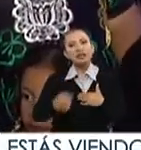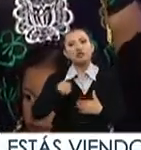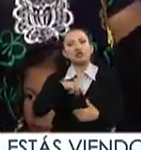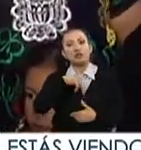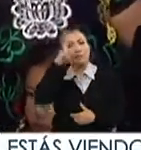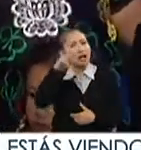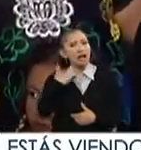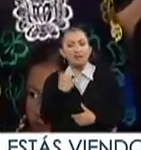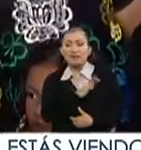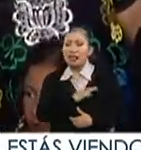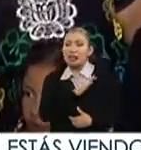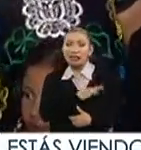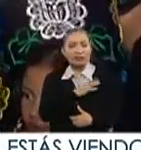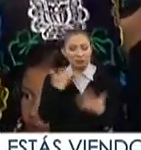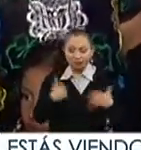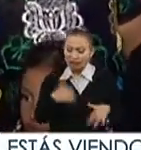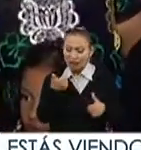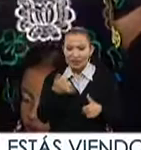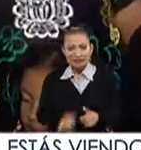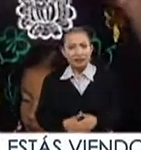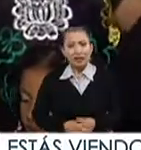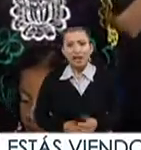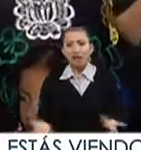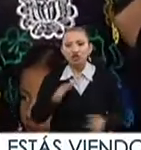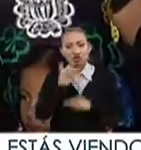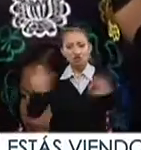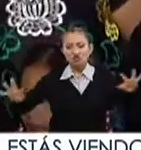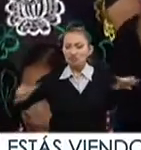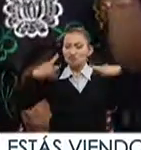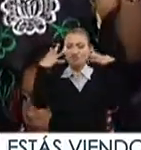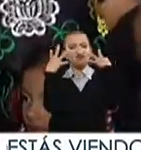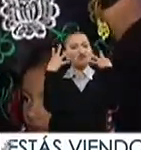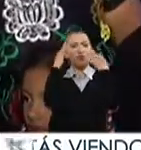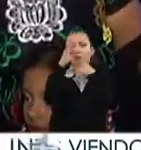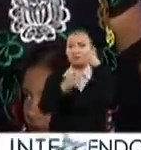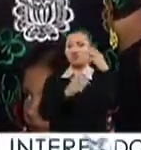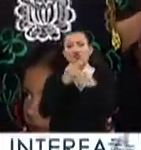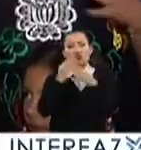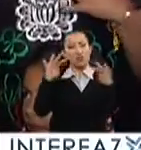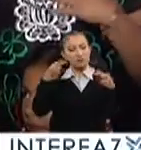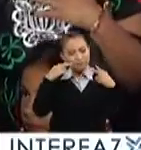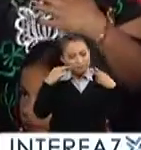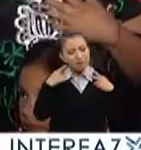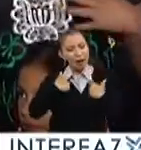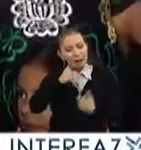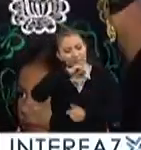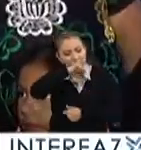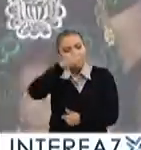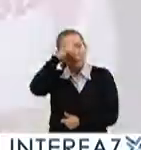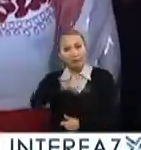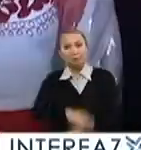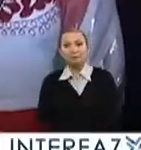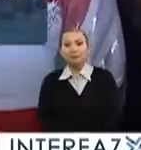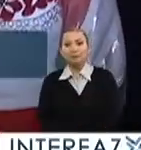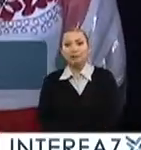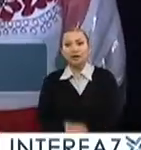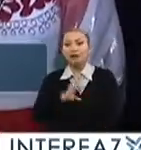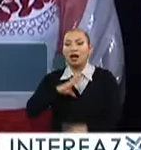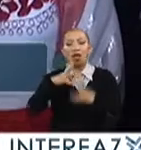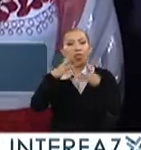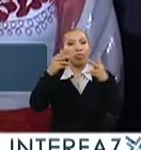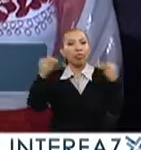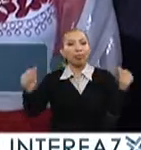nosotros México, y somos felices de vestirnos así, que todo el mundo vea que amamos México. Que ya se está